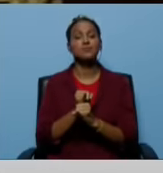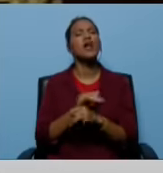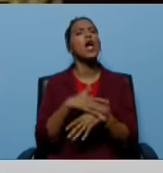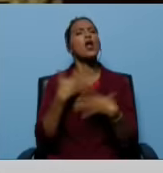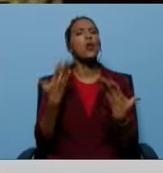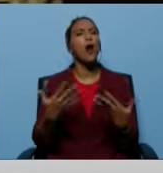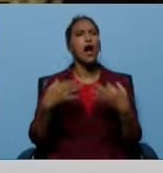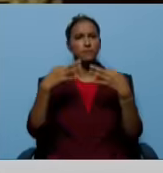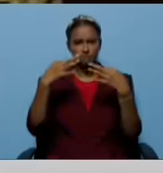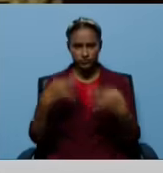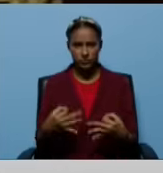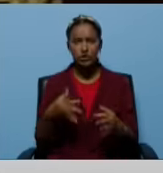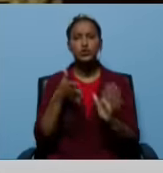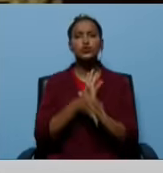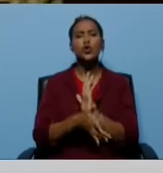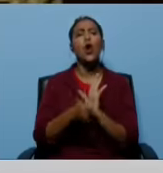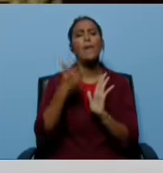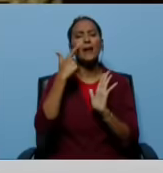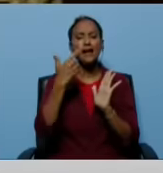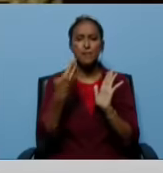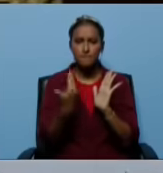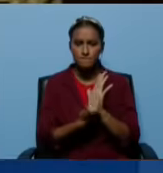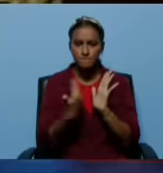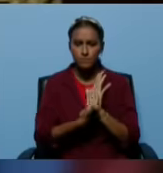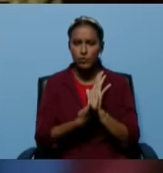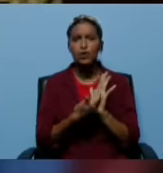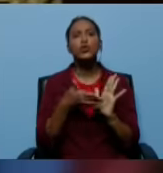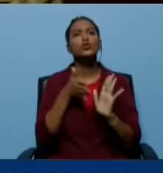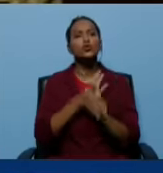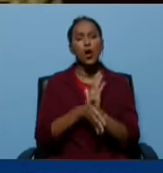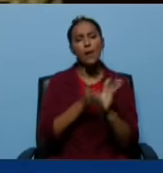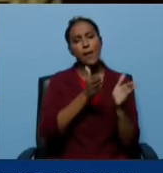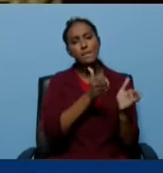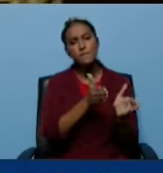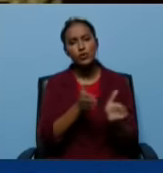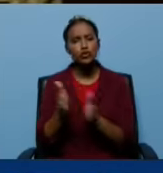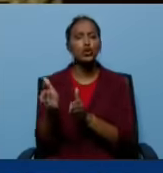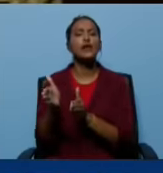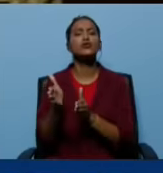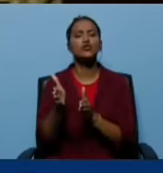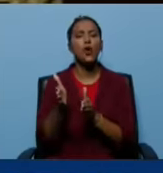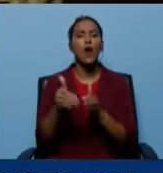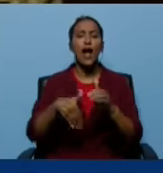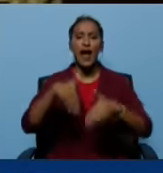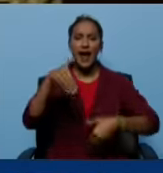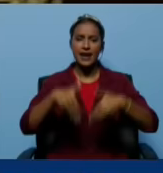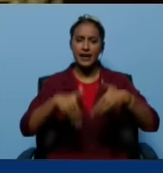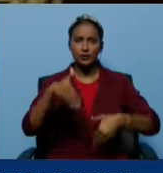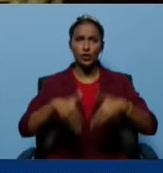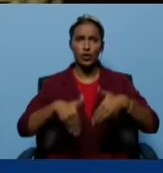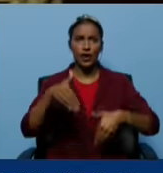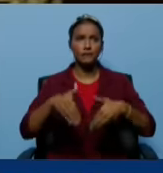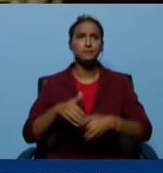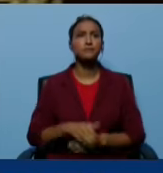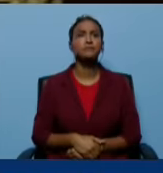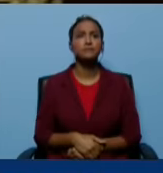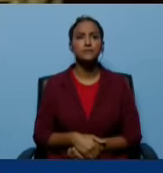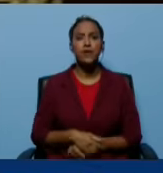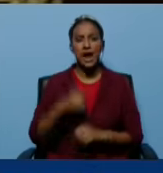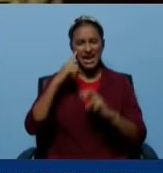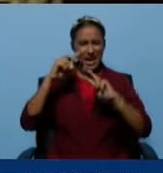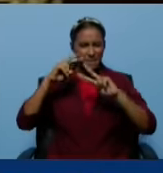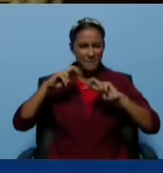constituye plena prueba en este proceso contencioso electoral, referido al